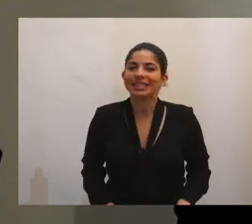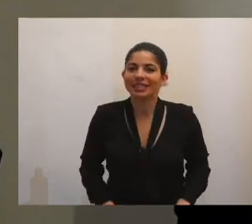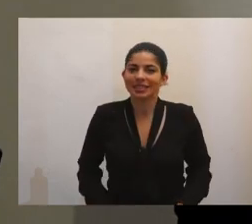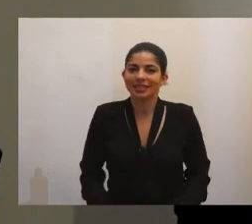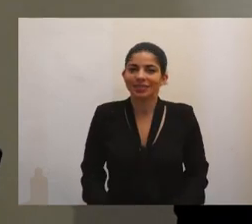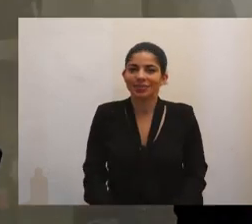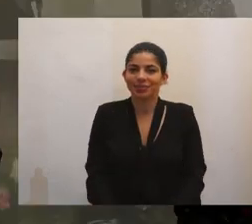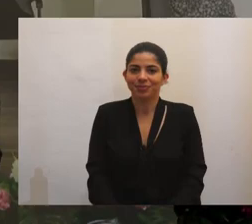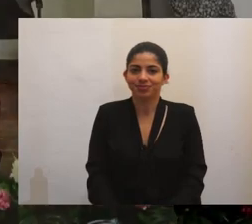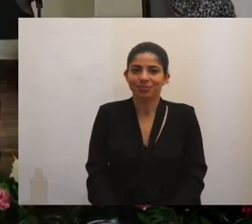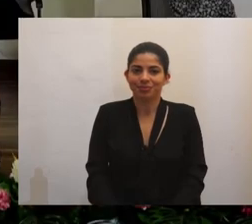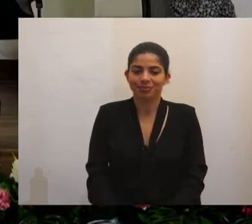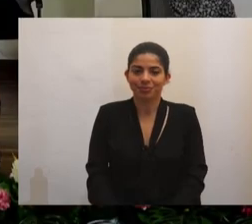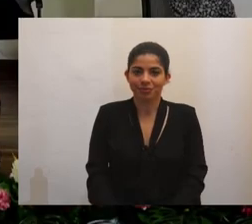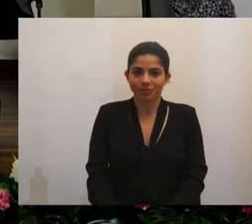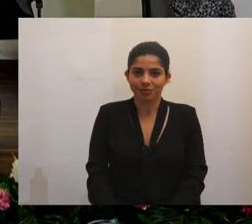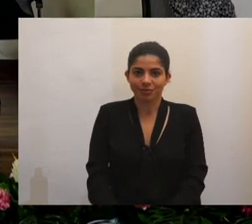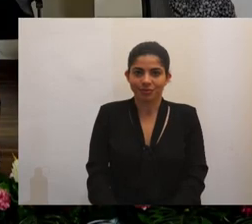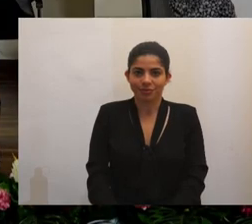gracias.